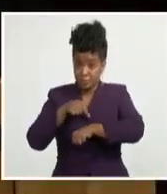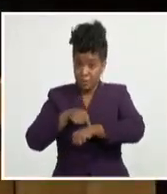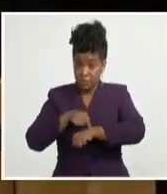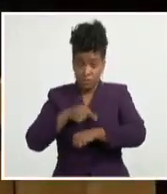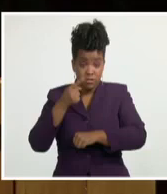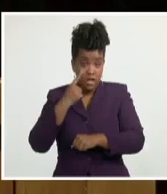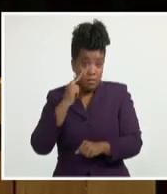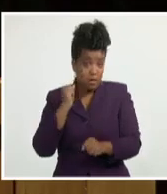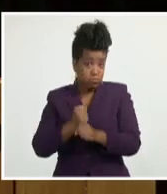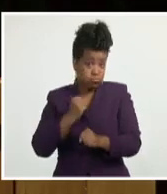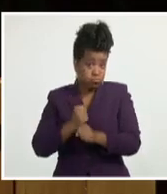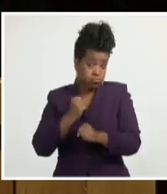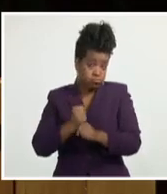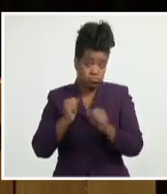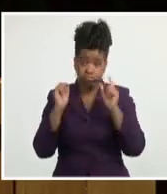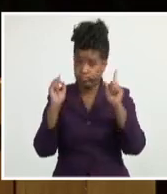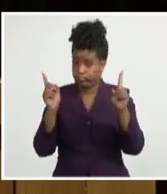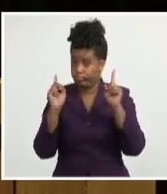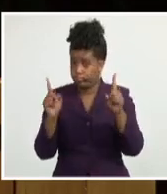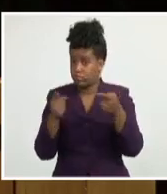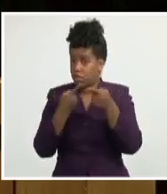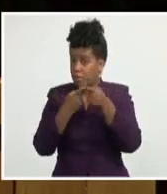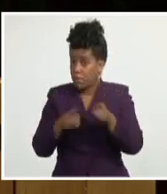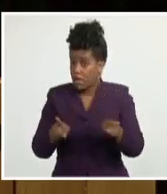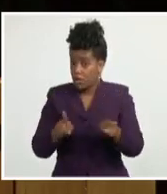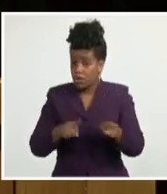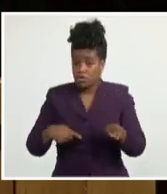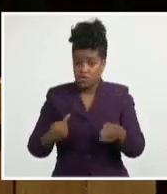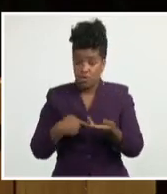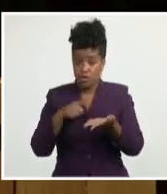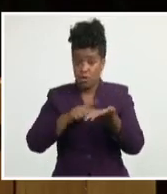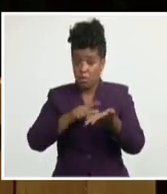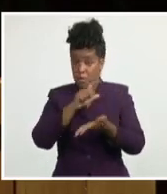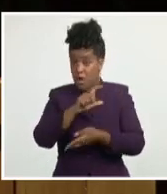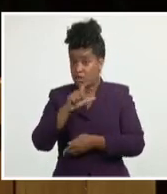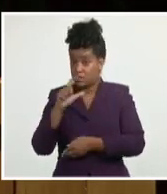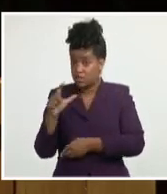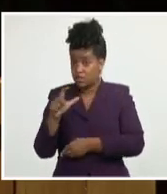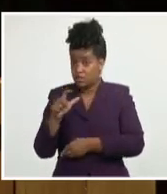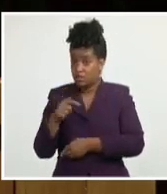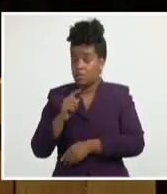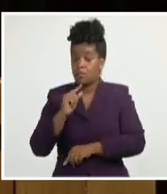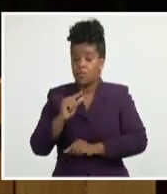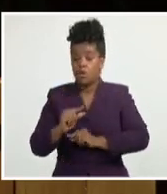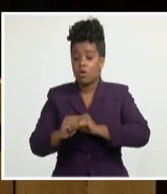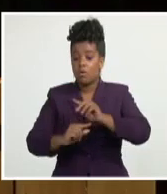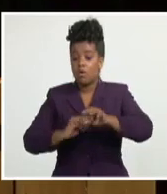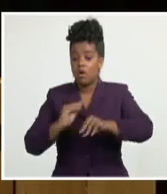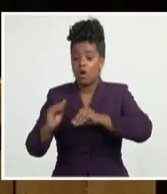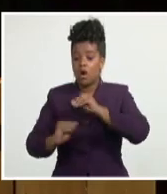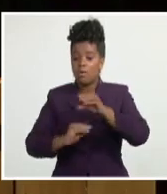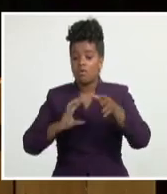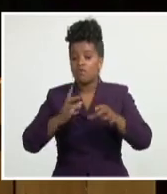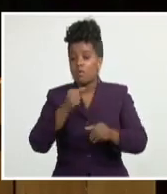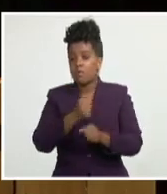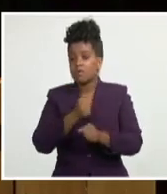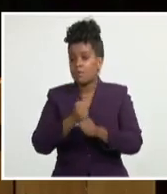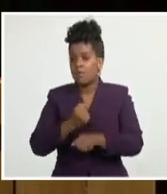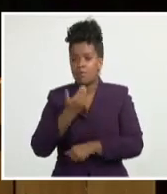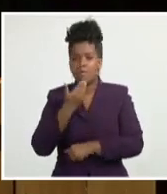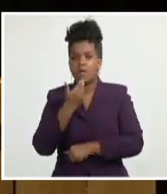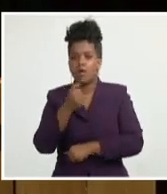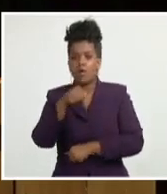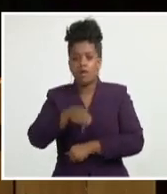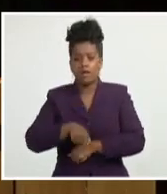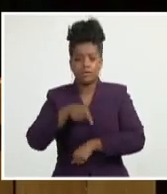la vanguardia política, pero nuestra organización está urgida de cambios en su estilo de trabajo más acordes con esta